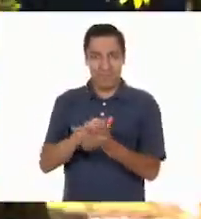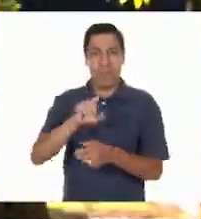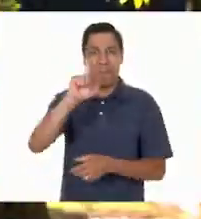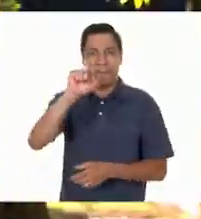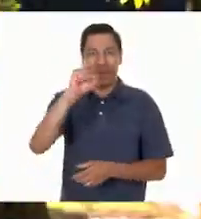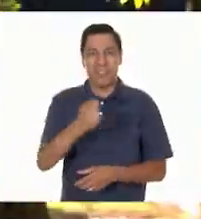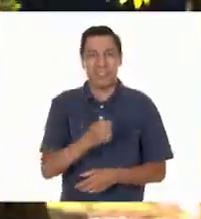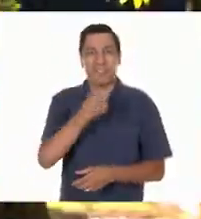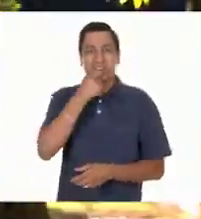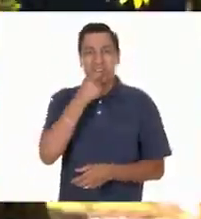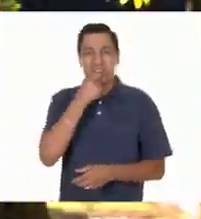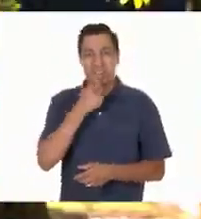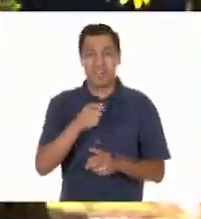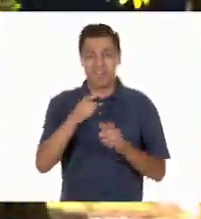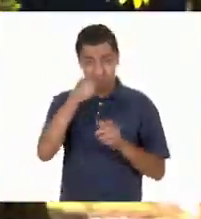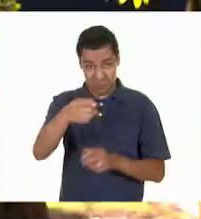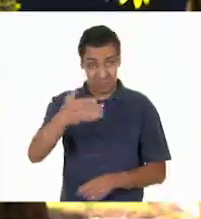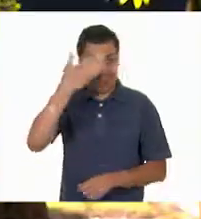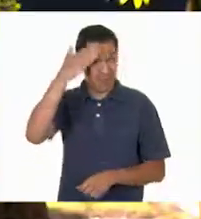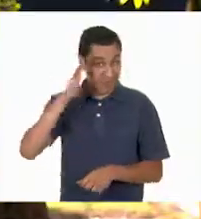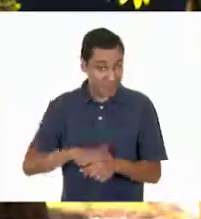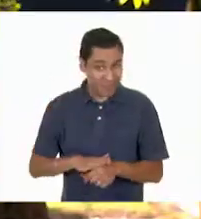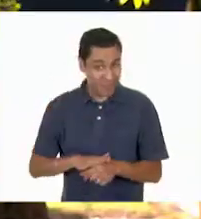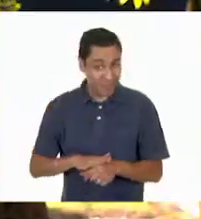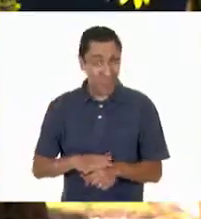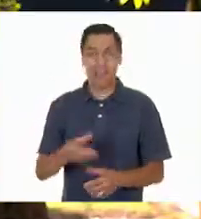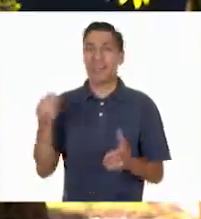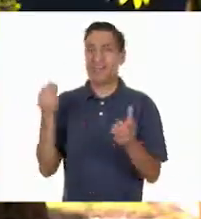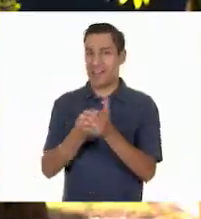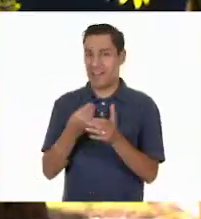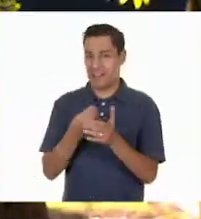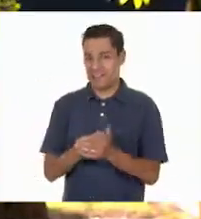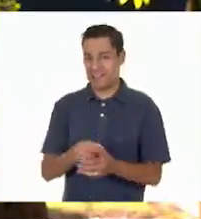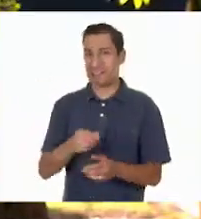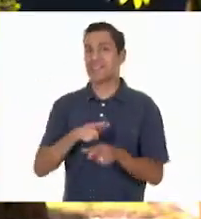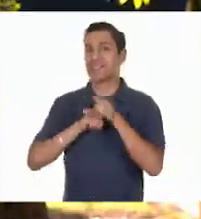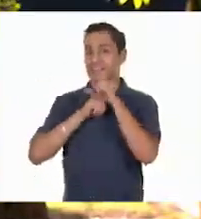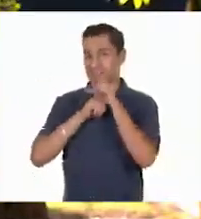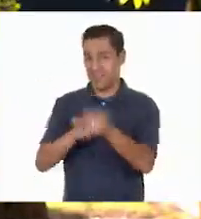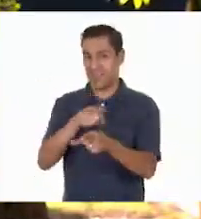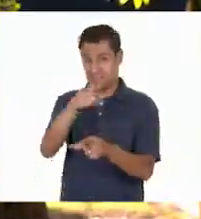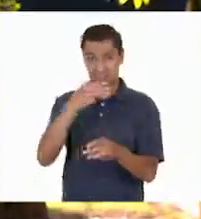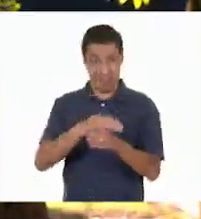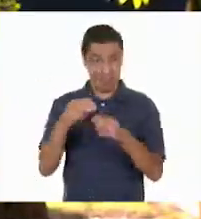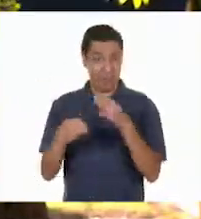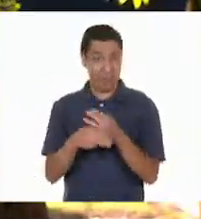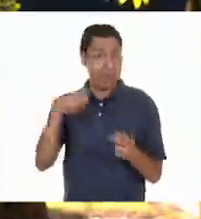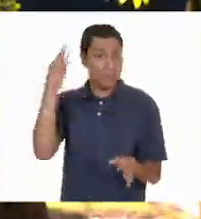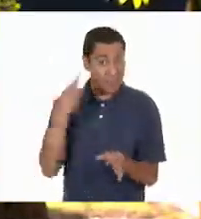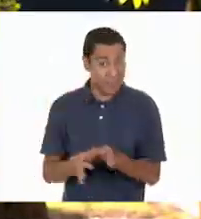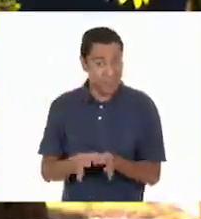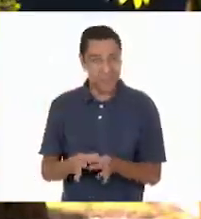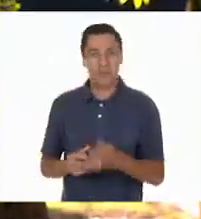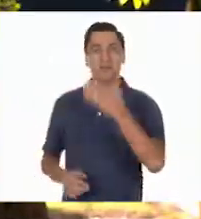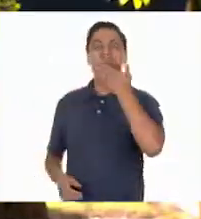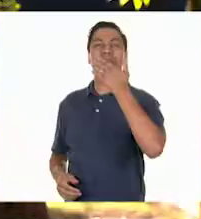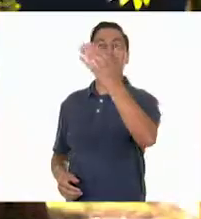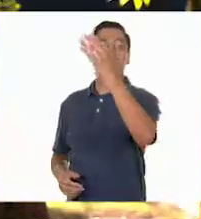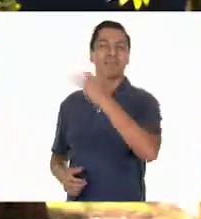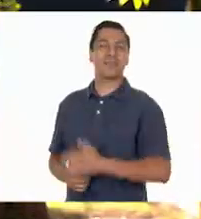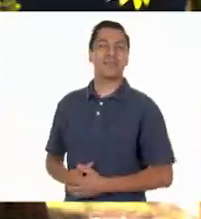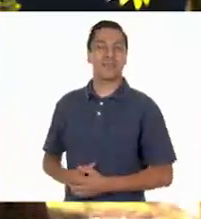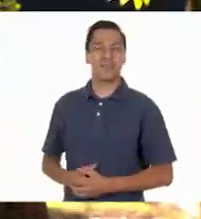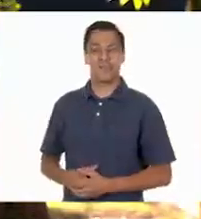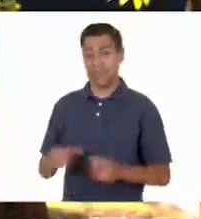momento de seguir con el programa de hoy listas listos muy bien